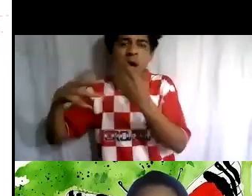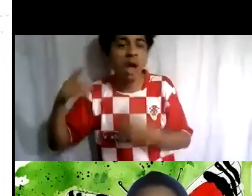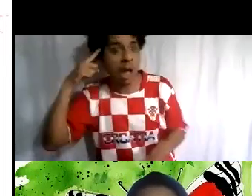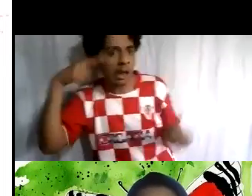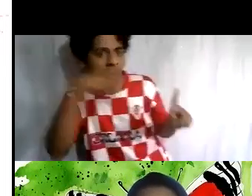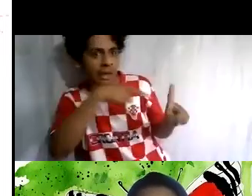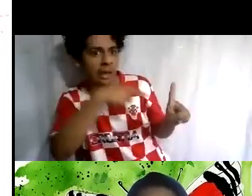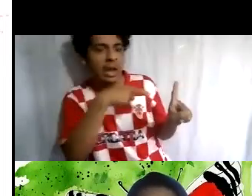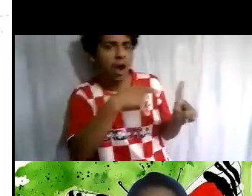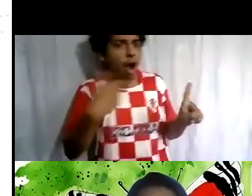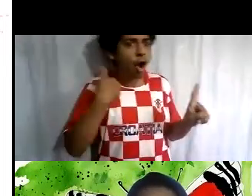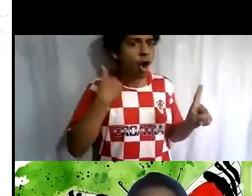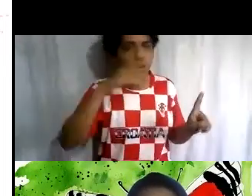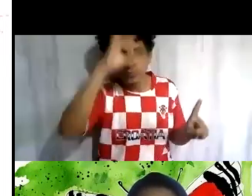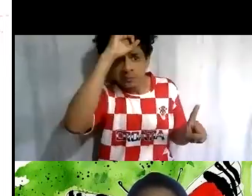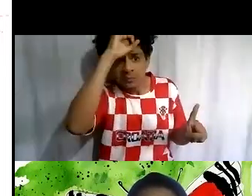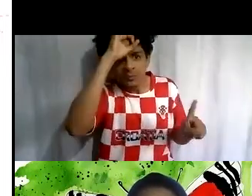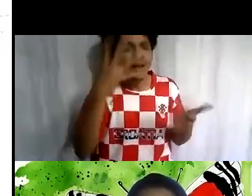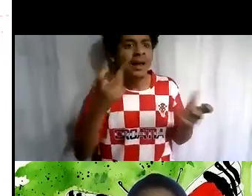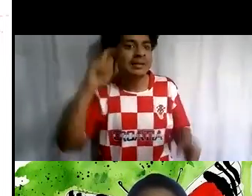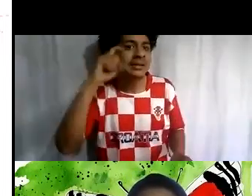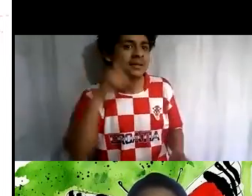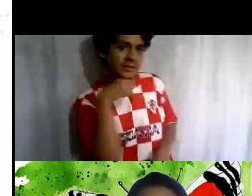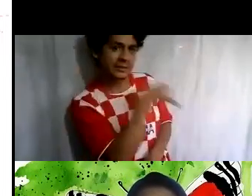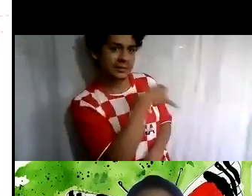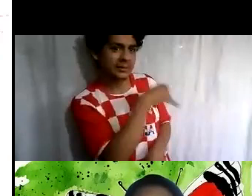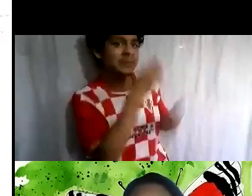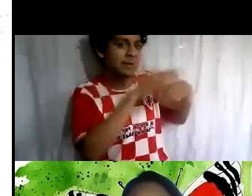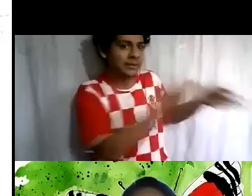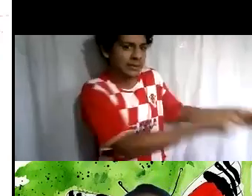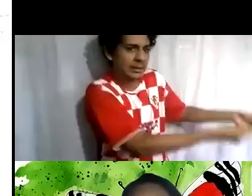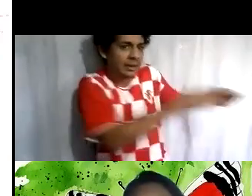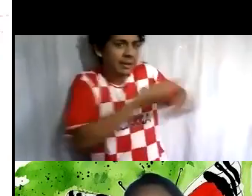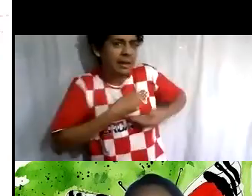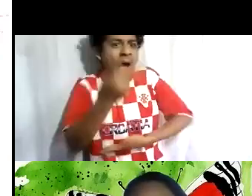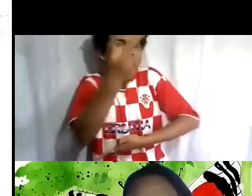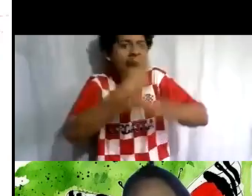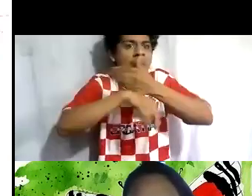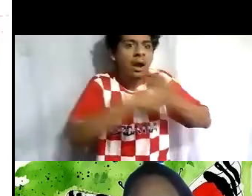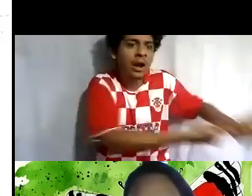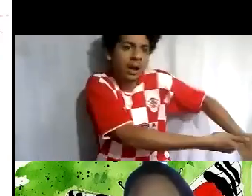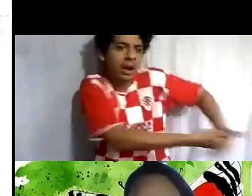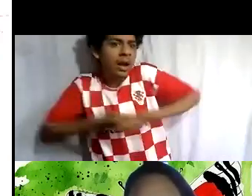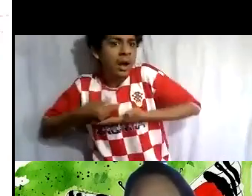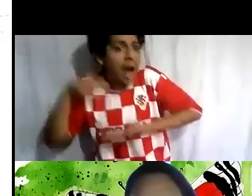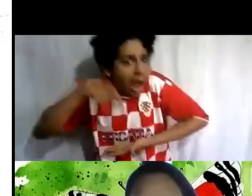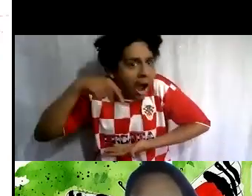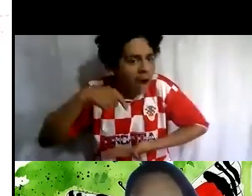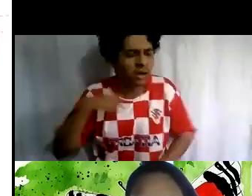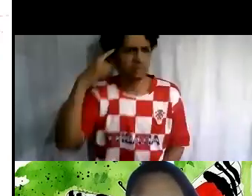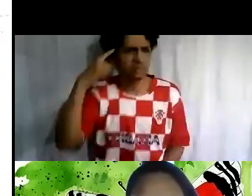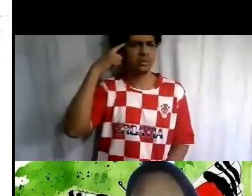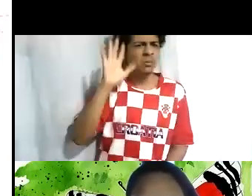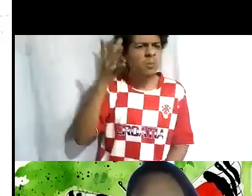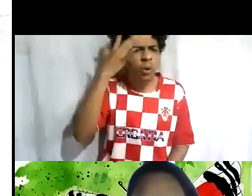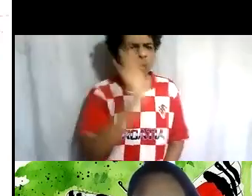Y la persona que pues la había embarazado, que era como su novia, realmente fue una